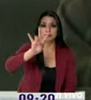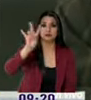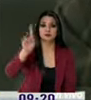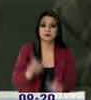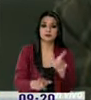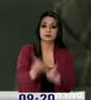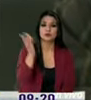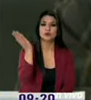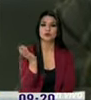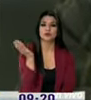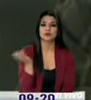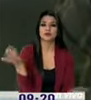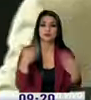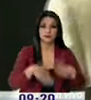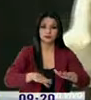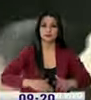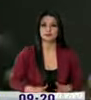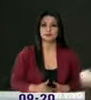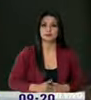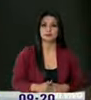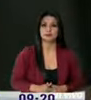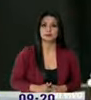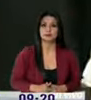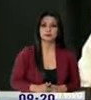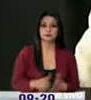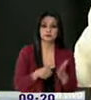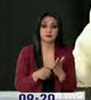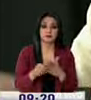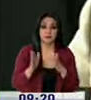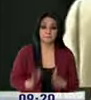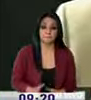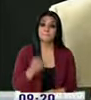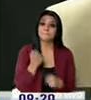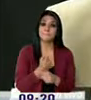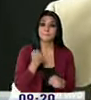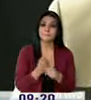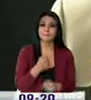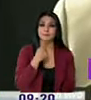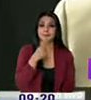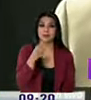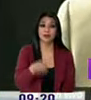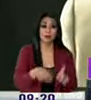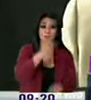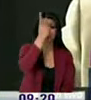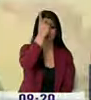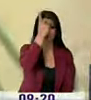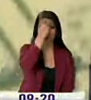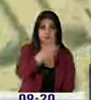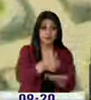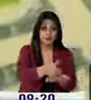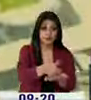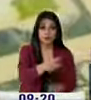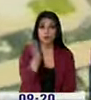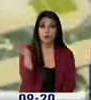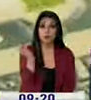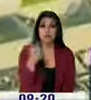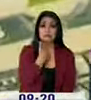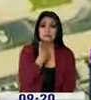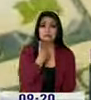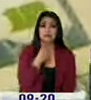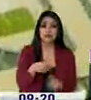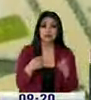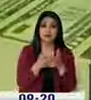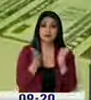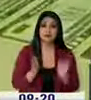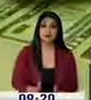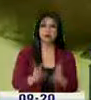7.177 jubilados. A decir del ministro del Trabajo, la falta de pago de incentivos por jubilación a ex servidores